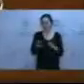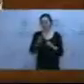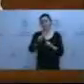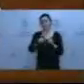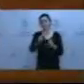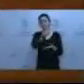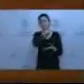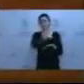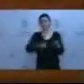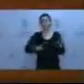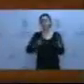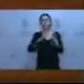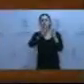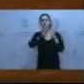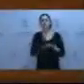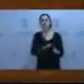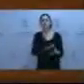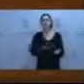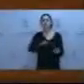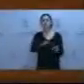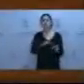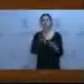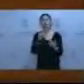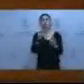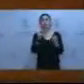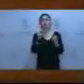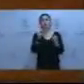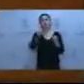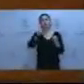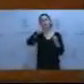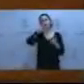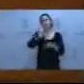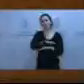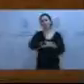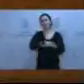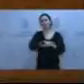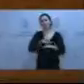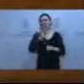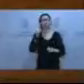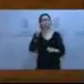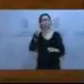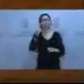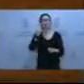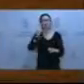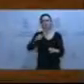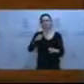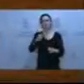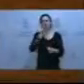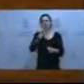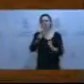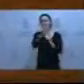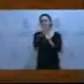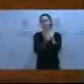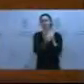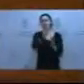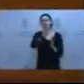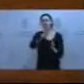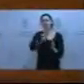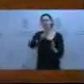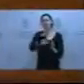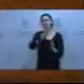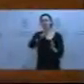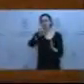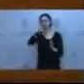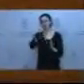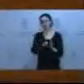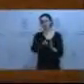que también tuvo que hacer reducciones, gran gobierno, por cierto, y gran presidente, tiene que hacer una reducción del 2,3%, del 2